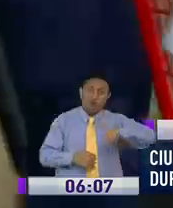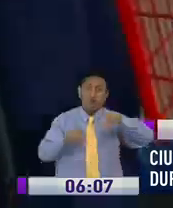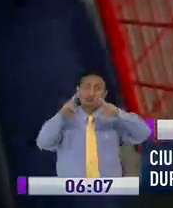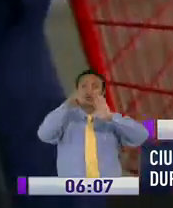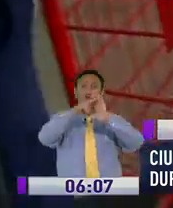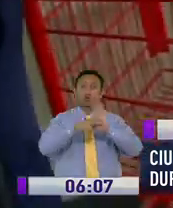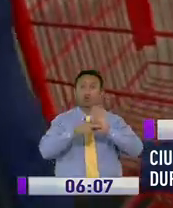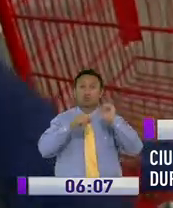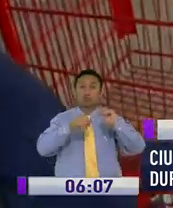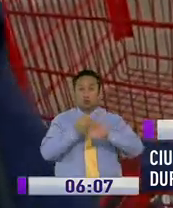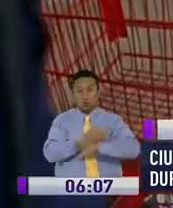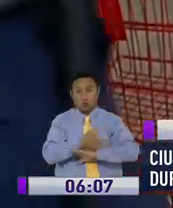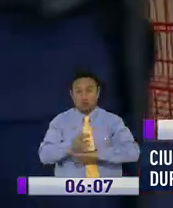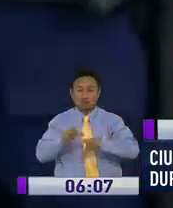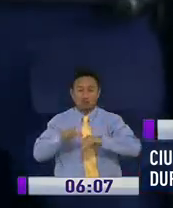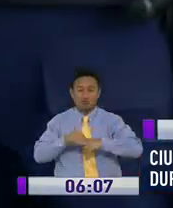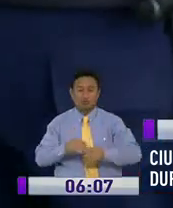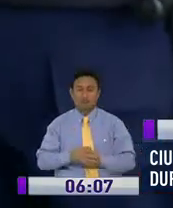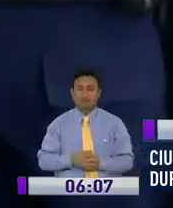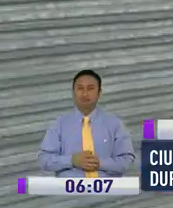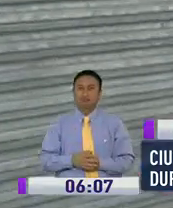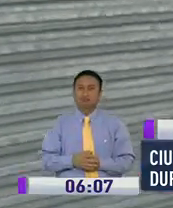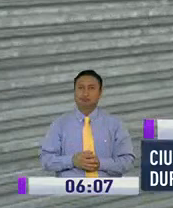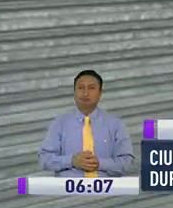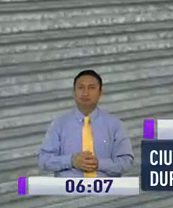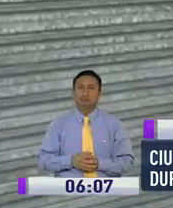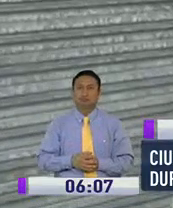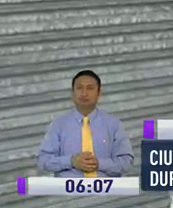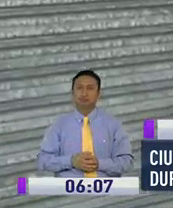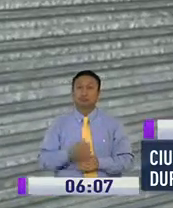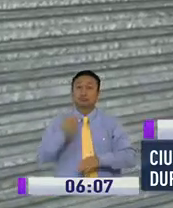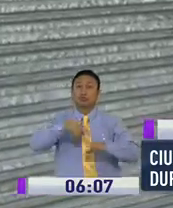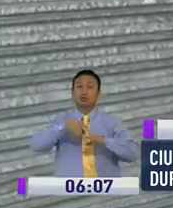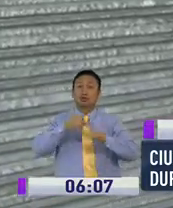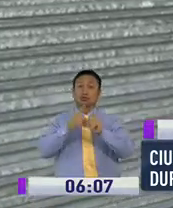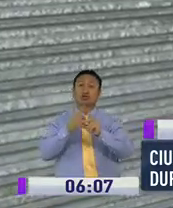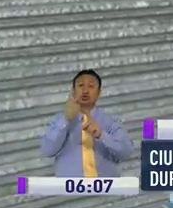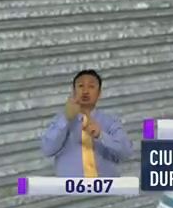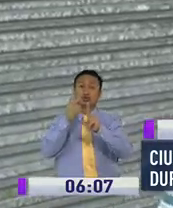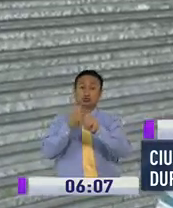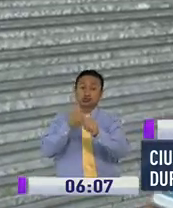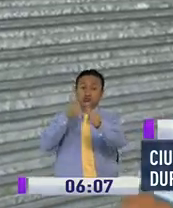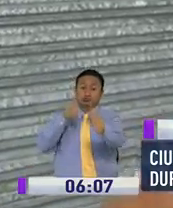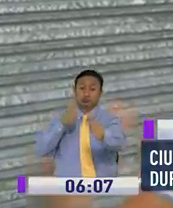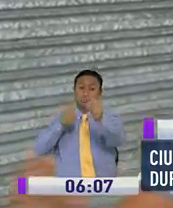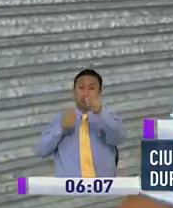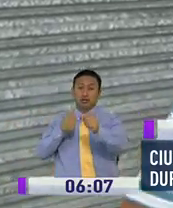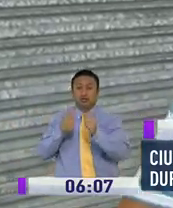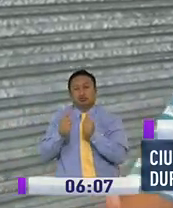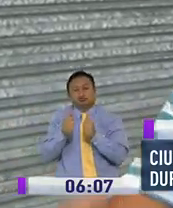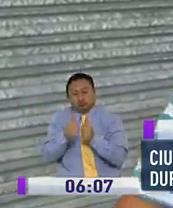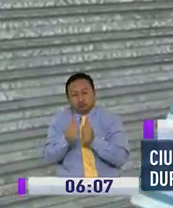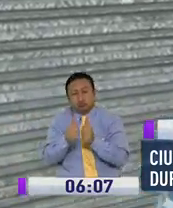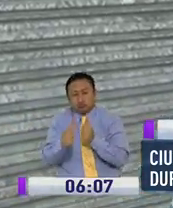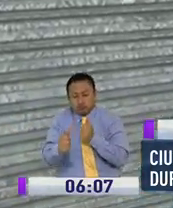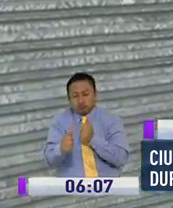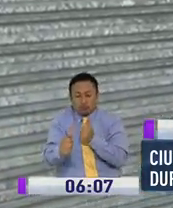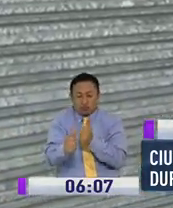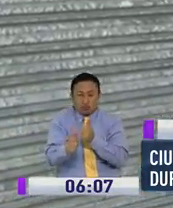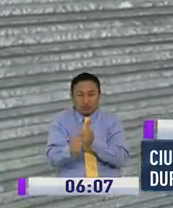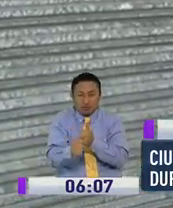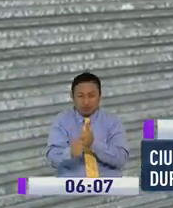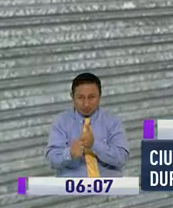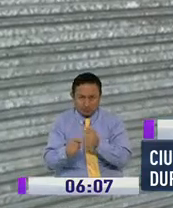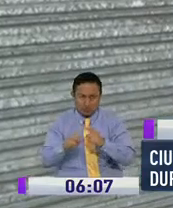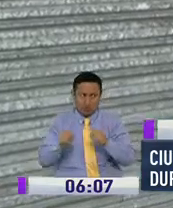normas y recomendaciones de salud. Normalmente dijeron 2 metros, pero a veces la gente por un poquito para correr más rápido se van acercando un poco más,